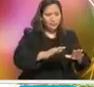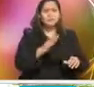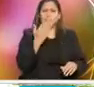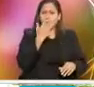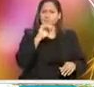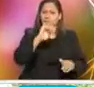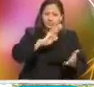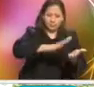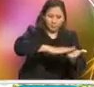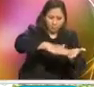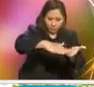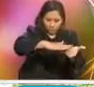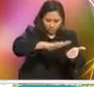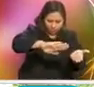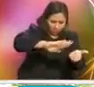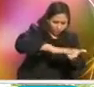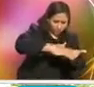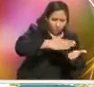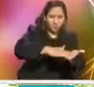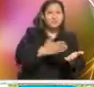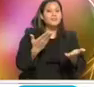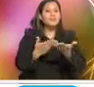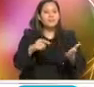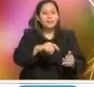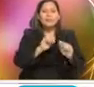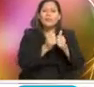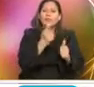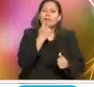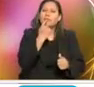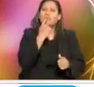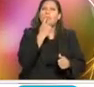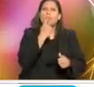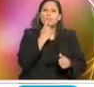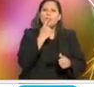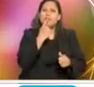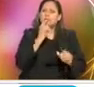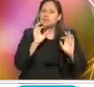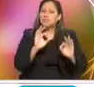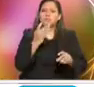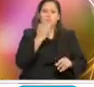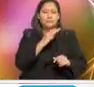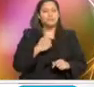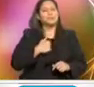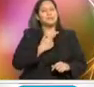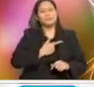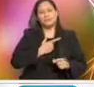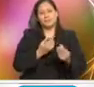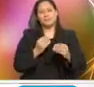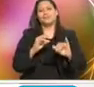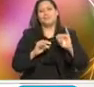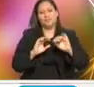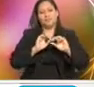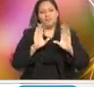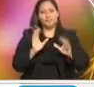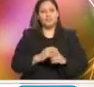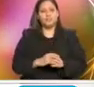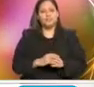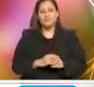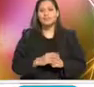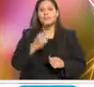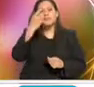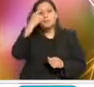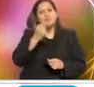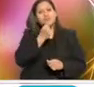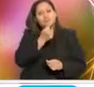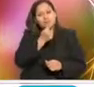rico. Ahí de este pan, fíjate que hay Sí. uno ahora que es como crujiente. Ya. Y queda súper rico, ¿no? Bueno, a mí me gusta mucho. Sí, cómo no. Queda- Para los